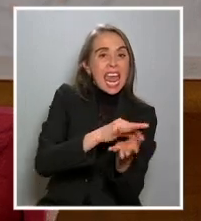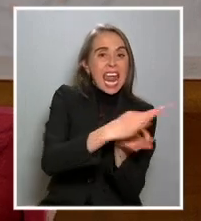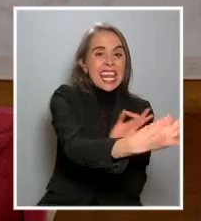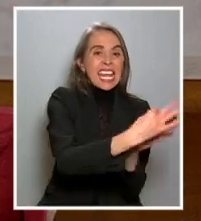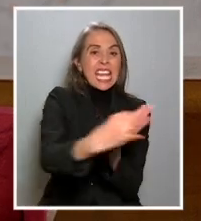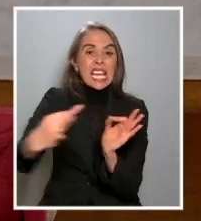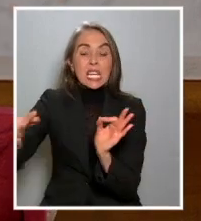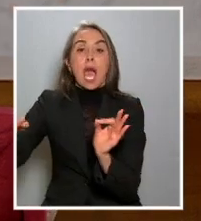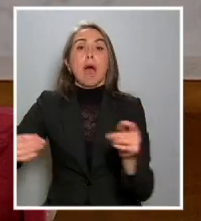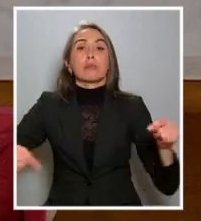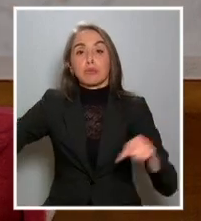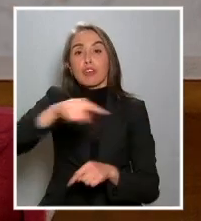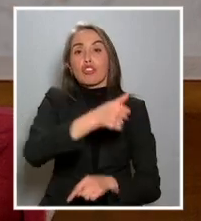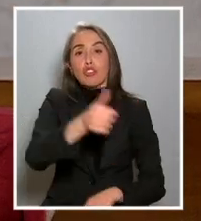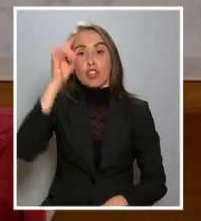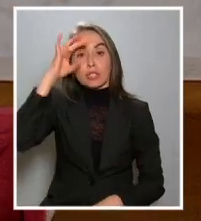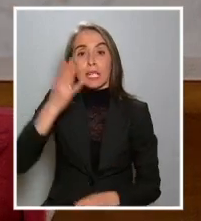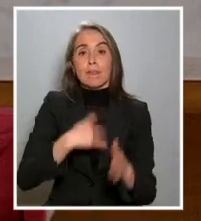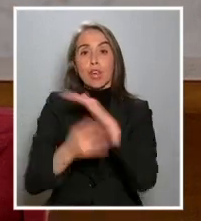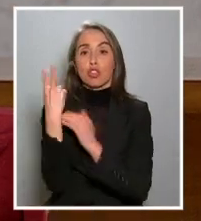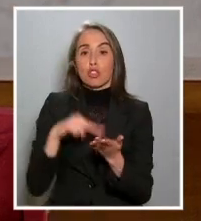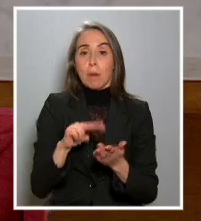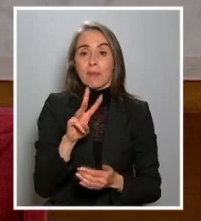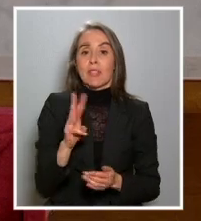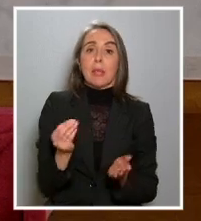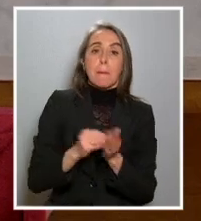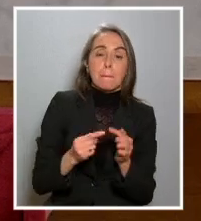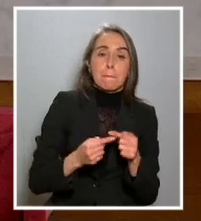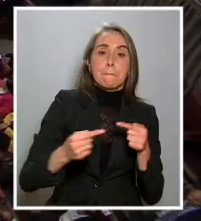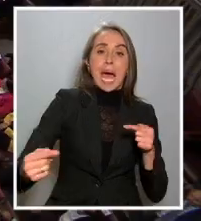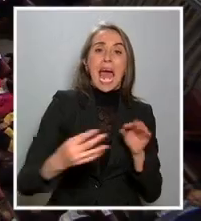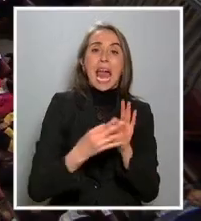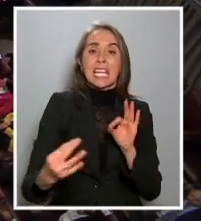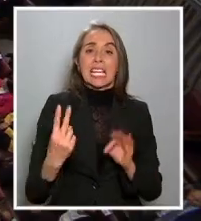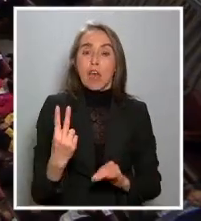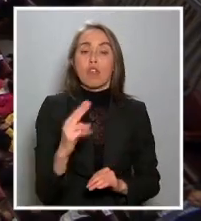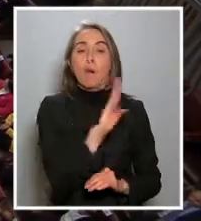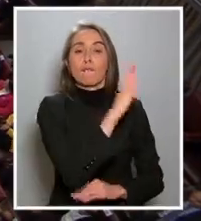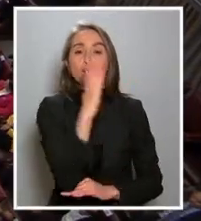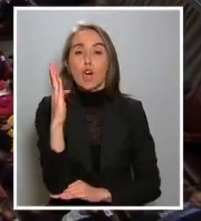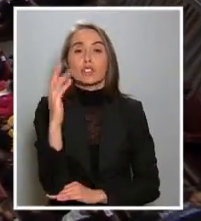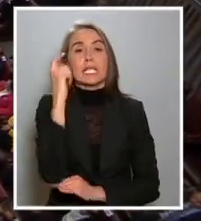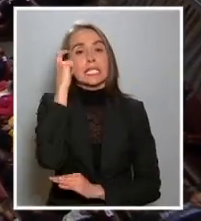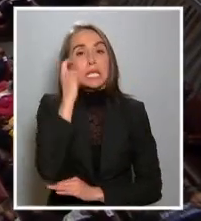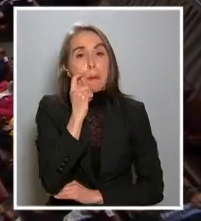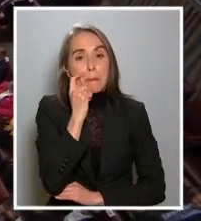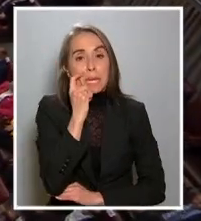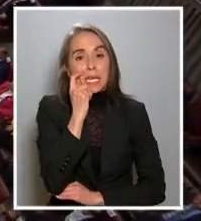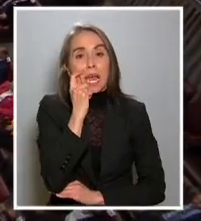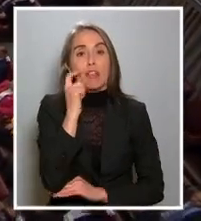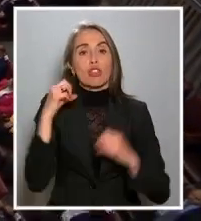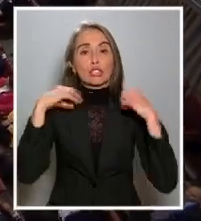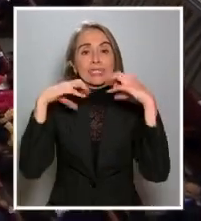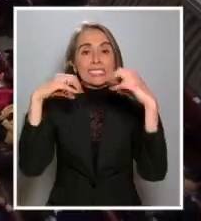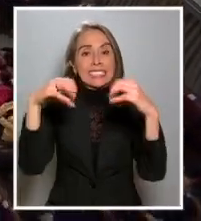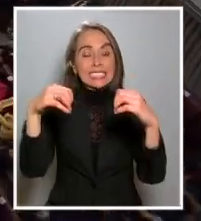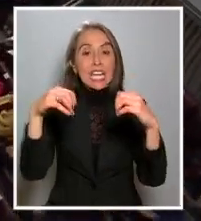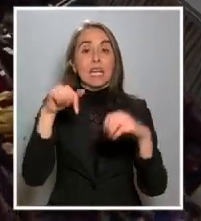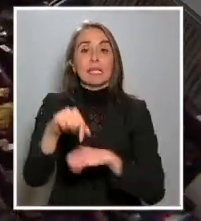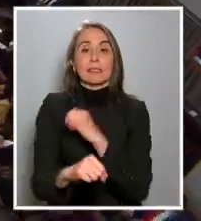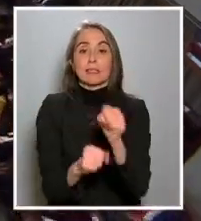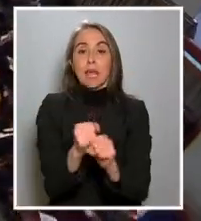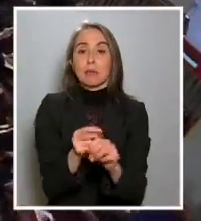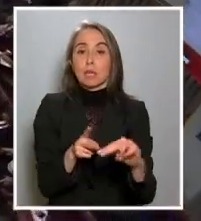El 2023 inauguramos la extensión de la línea 2 que beneficia a compatriotas del Bosque, San Bernardo, La Cisterna. Y este